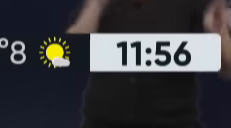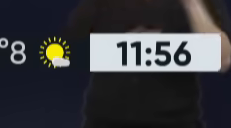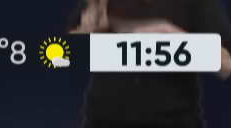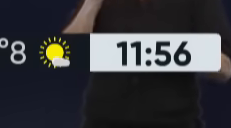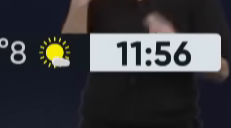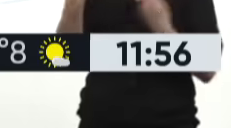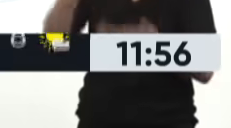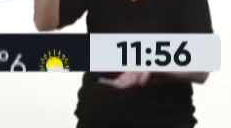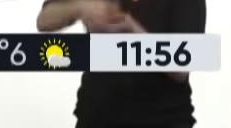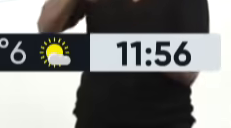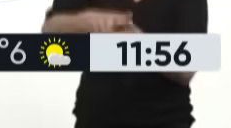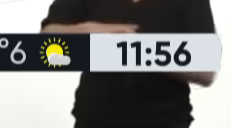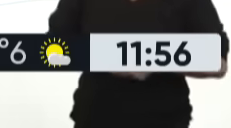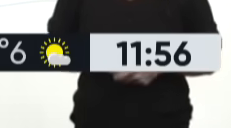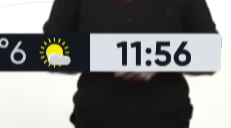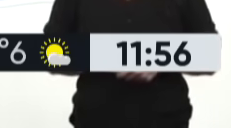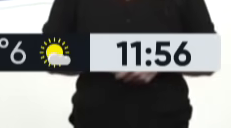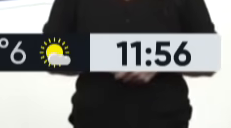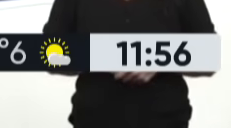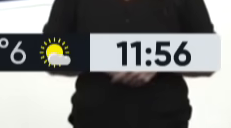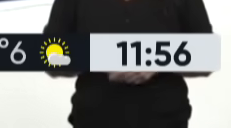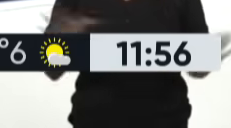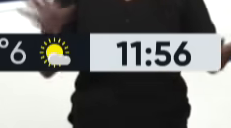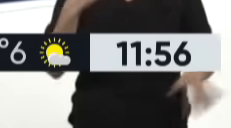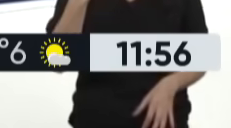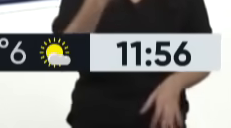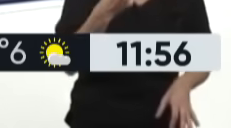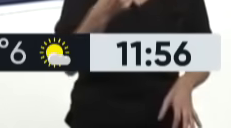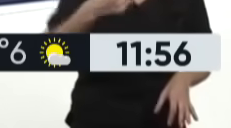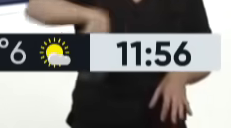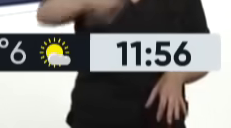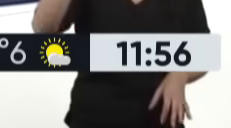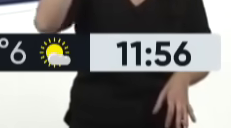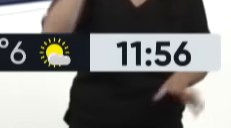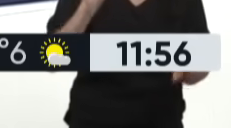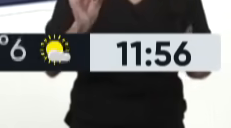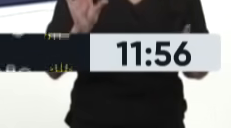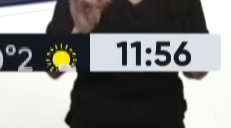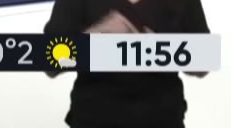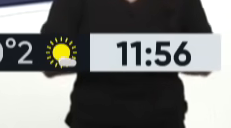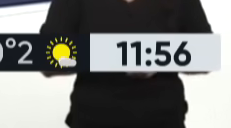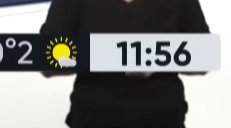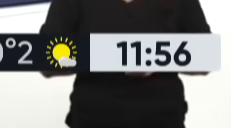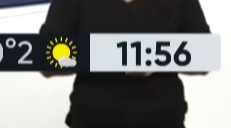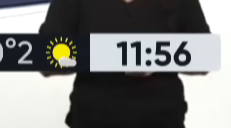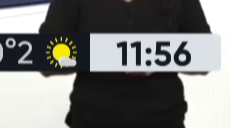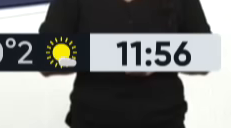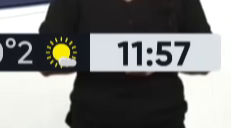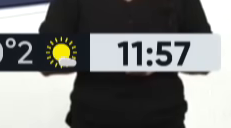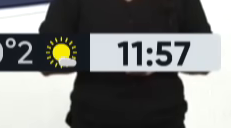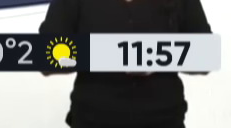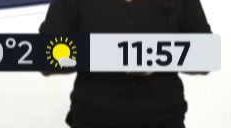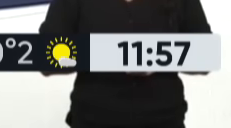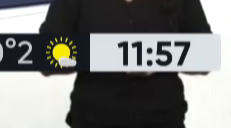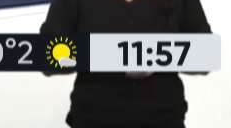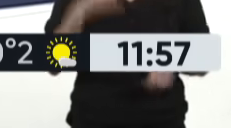En esto que nos está diciendo, le consulto, ¿no cree que es complicado el tema de que el tiempo hace mucho más caro lo que hay